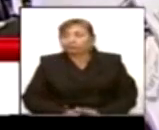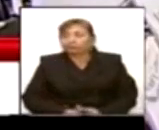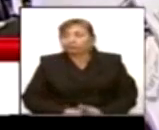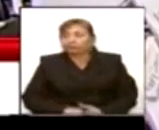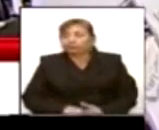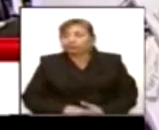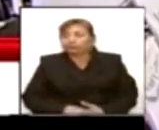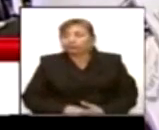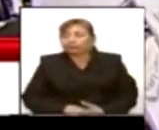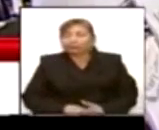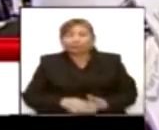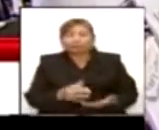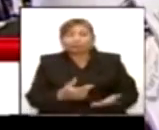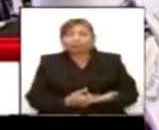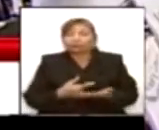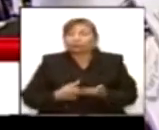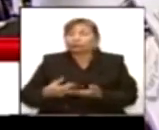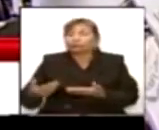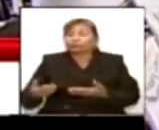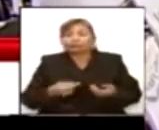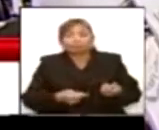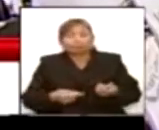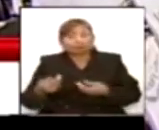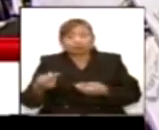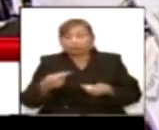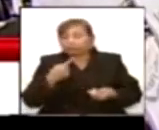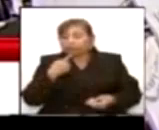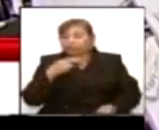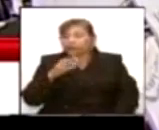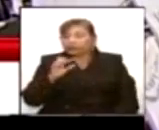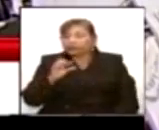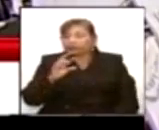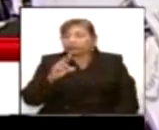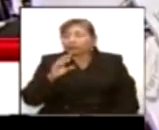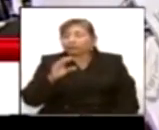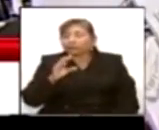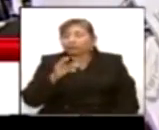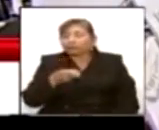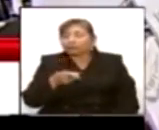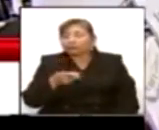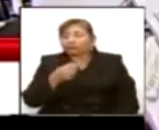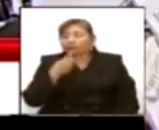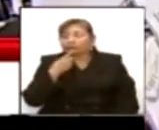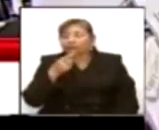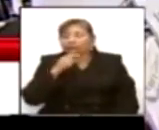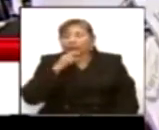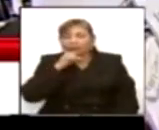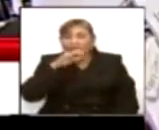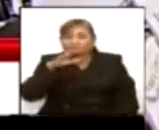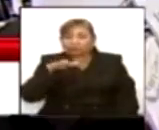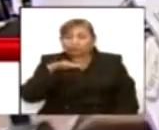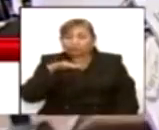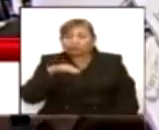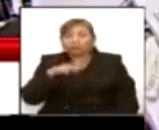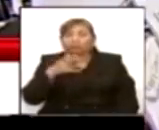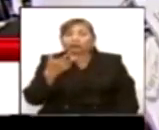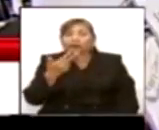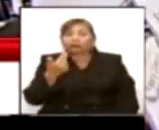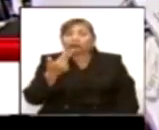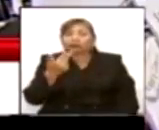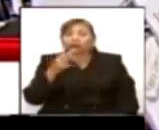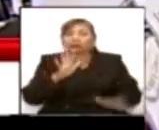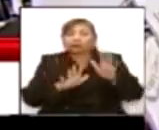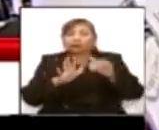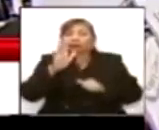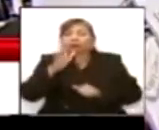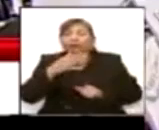El caso que estamos discutiendo, presidente, de NGRH, es un caso de una niña de 13